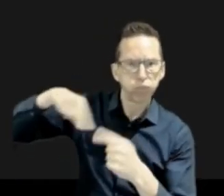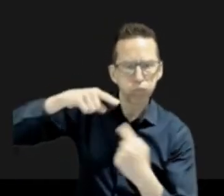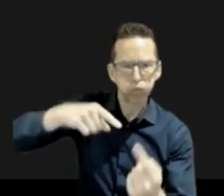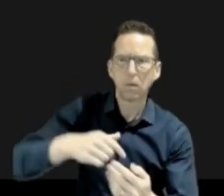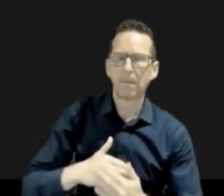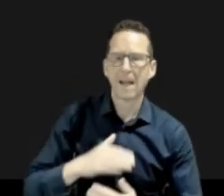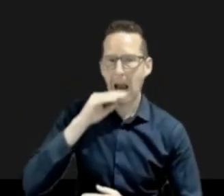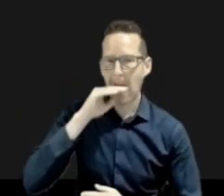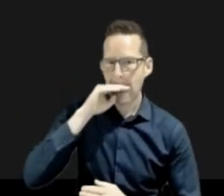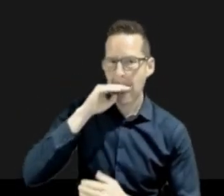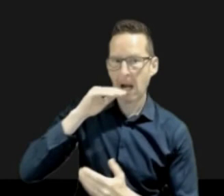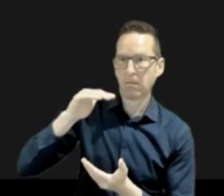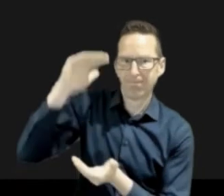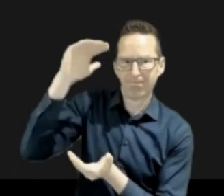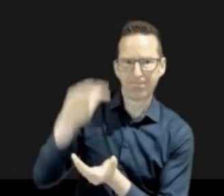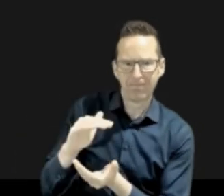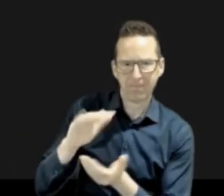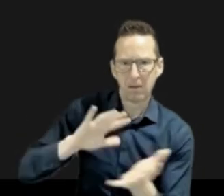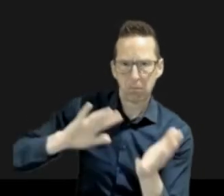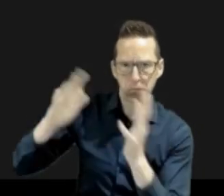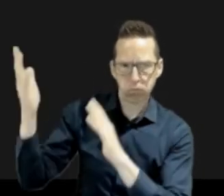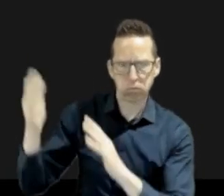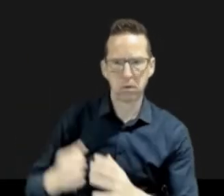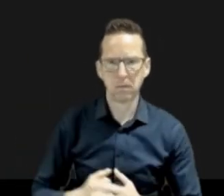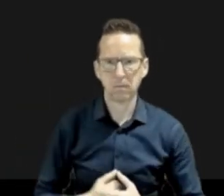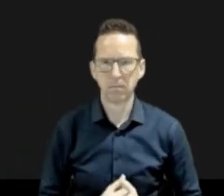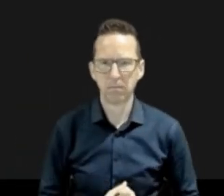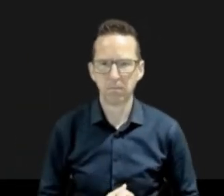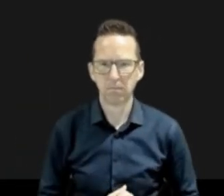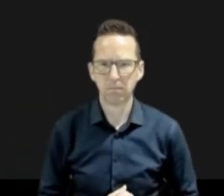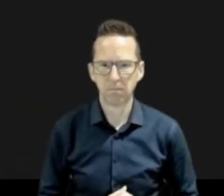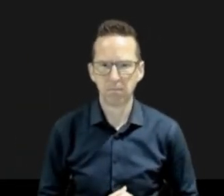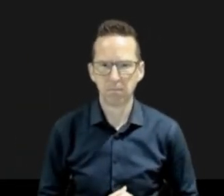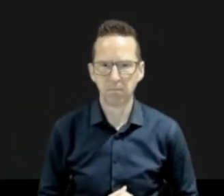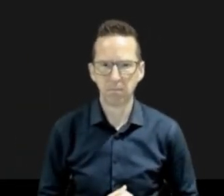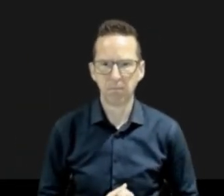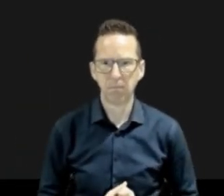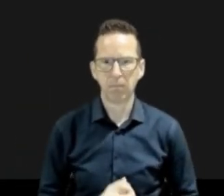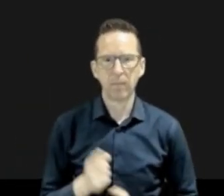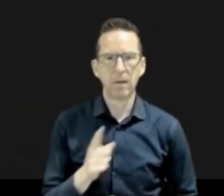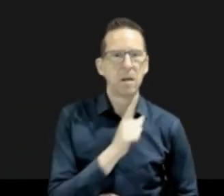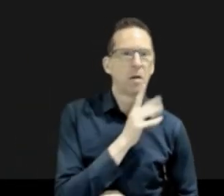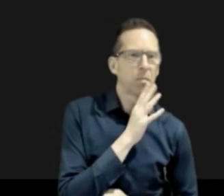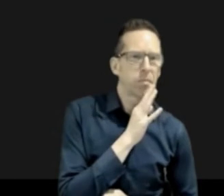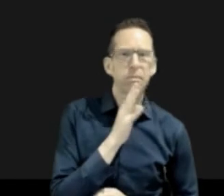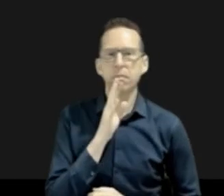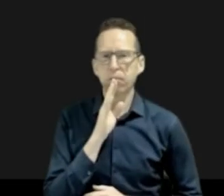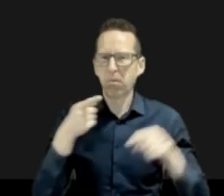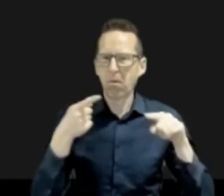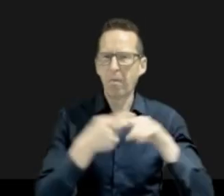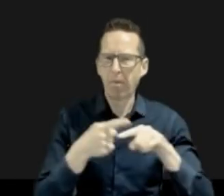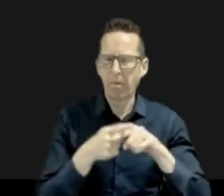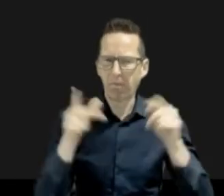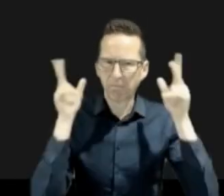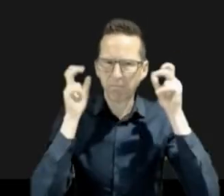hasta el décimo décimo séptimo congreso en 2015 se llevó a cabo